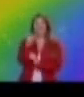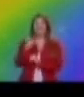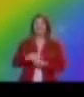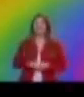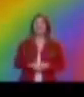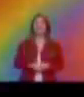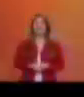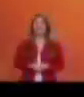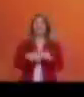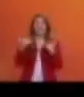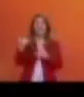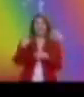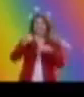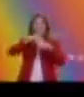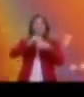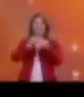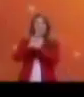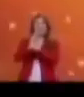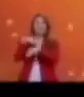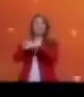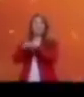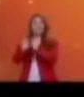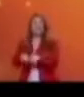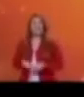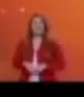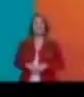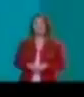conveniente. Y con tapa para usar y guardar.